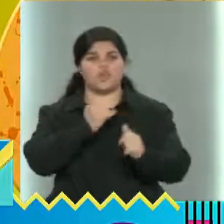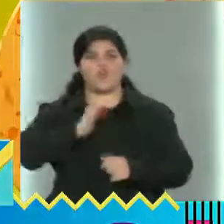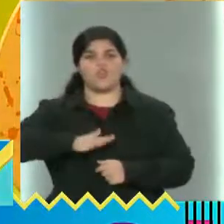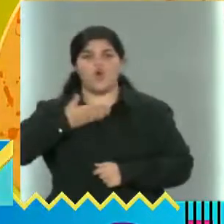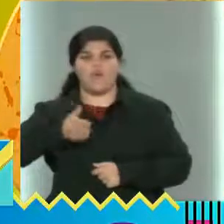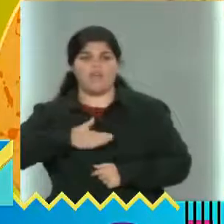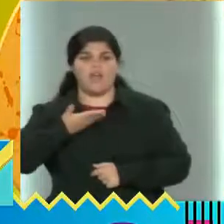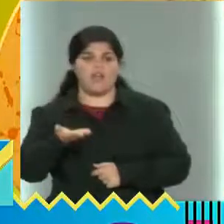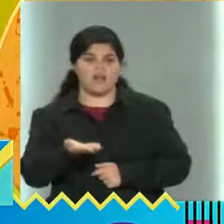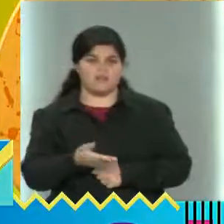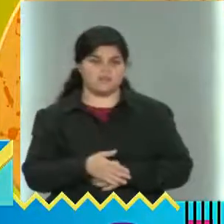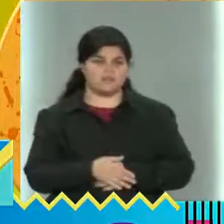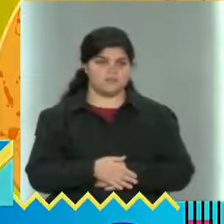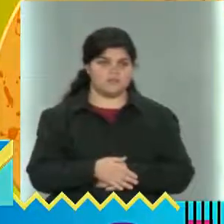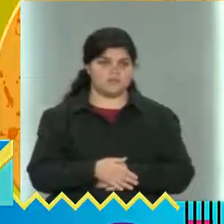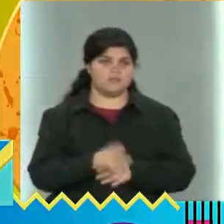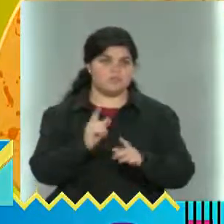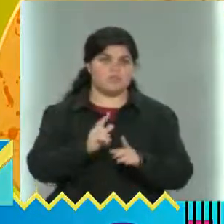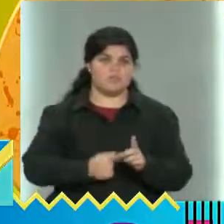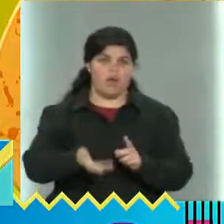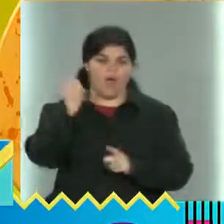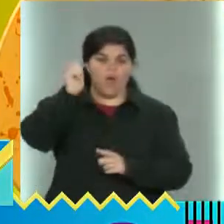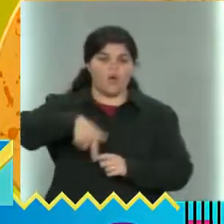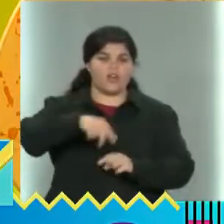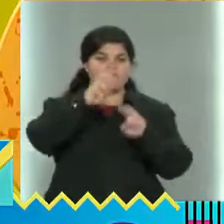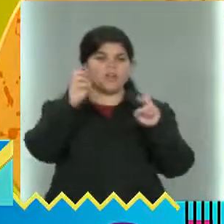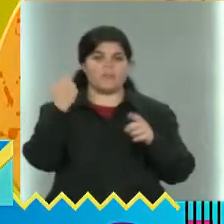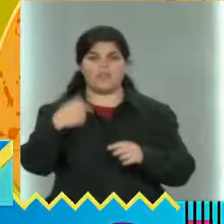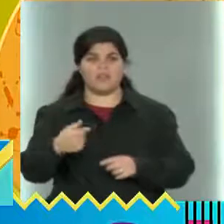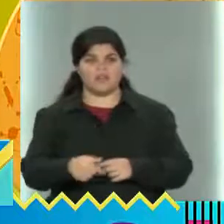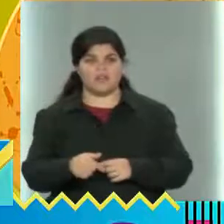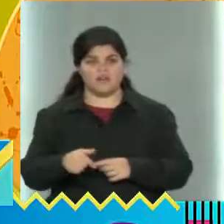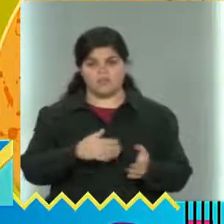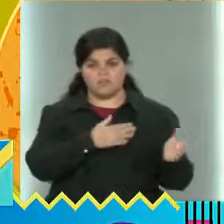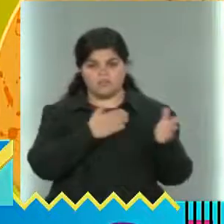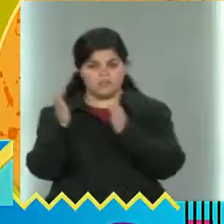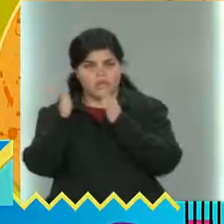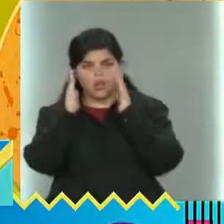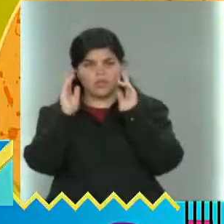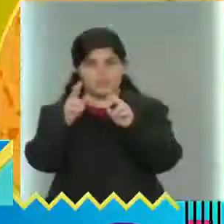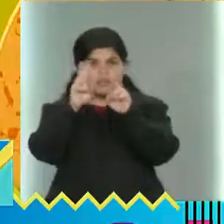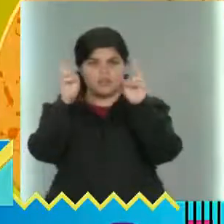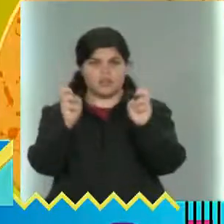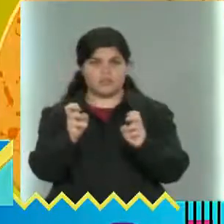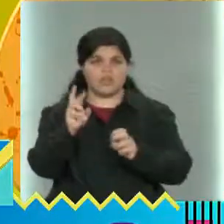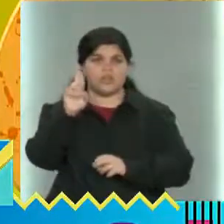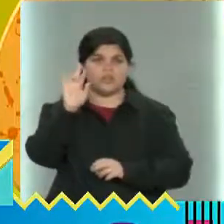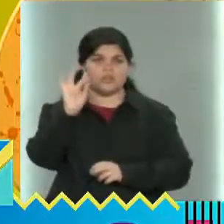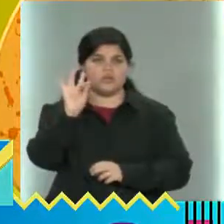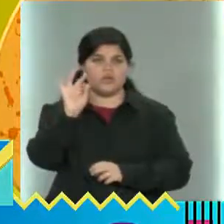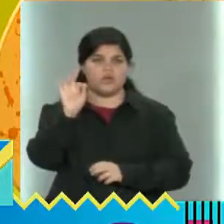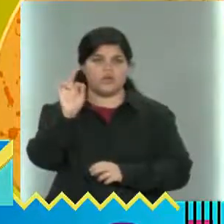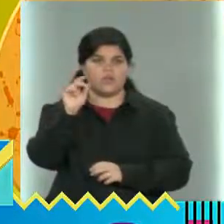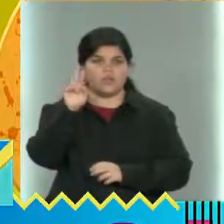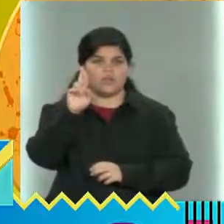problemática más anclada en lo actual, como hablábamos más temprano, yendo más para el palo de Alberto Rodríguez, por decirlo así,